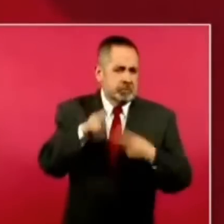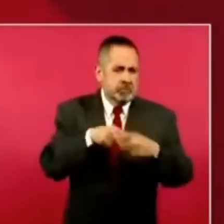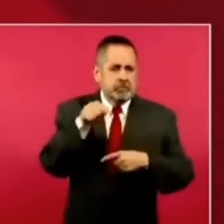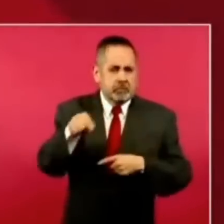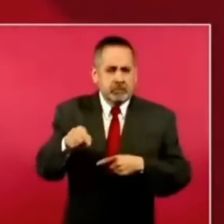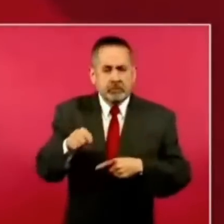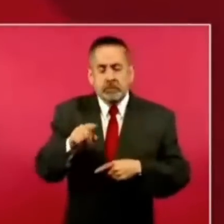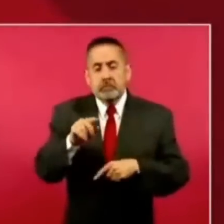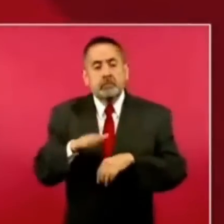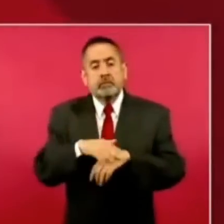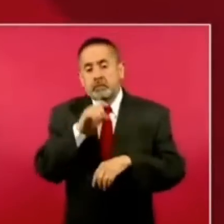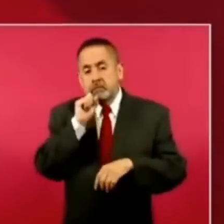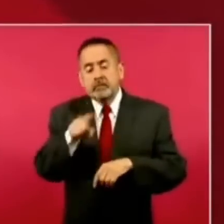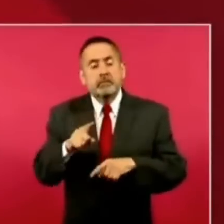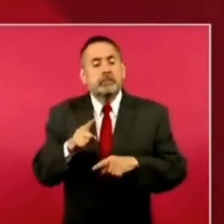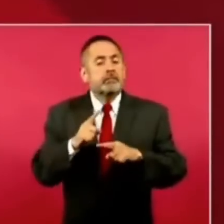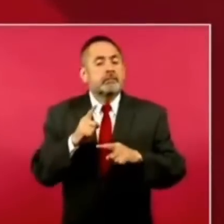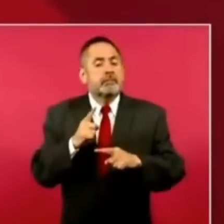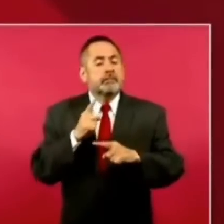porque además,